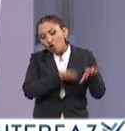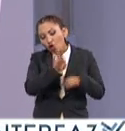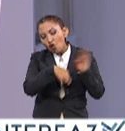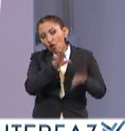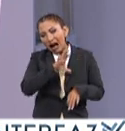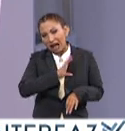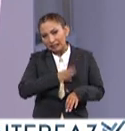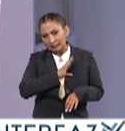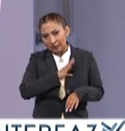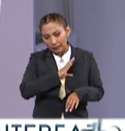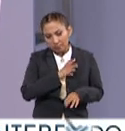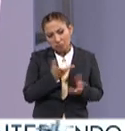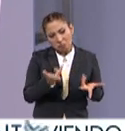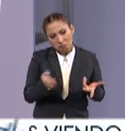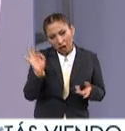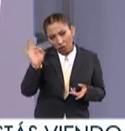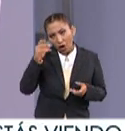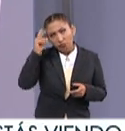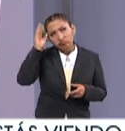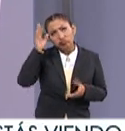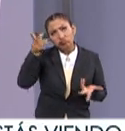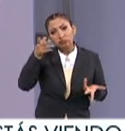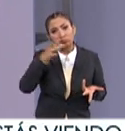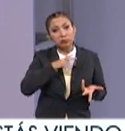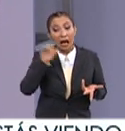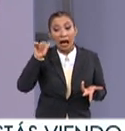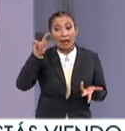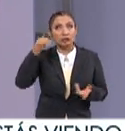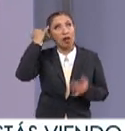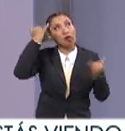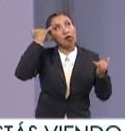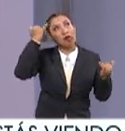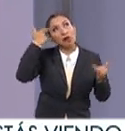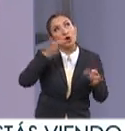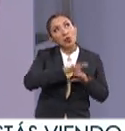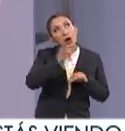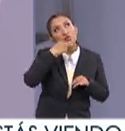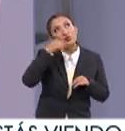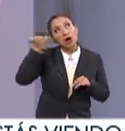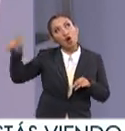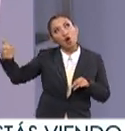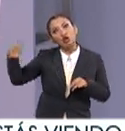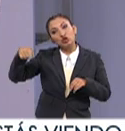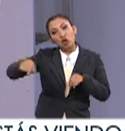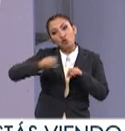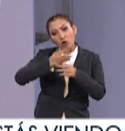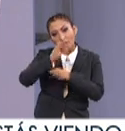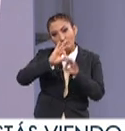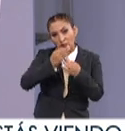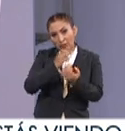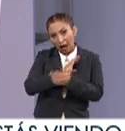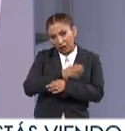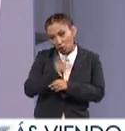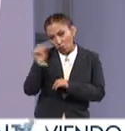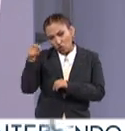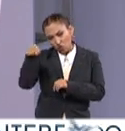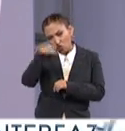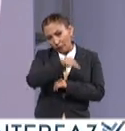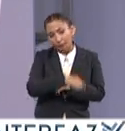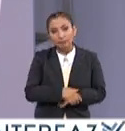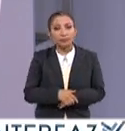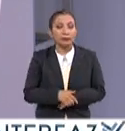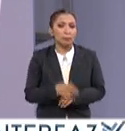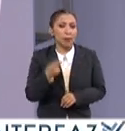también. Seguramente en el momento que estoy diciéndoles a alguien ya se le está ocurriendo usarlo en alguna nueva forma de cáncer,